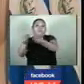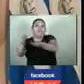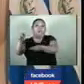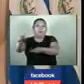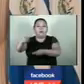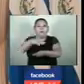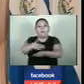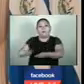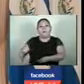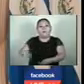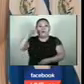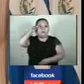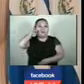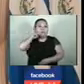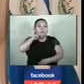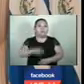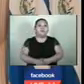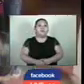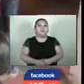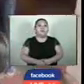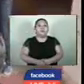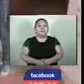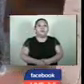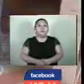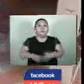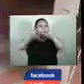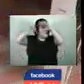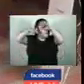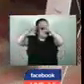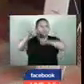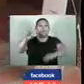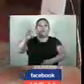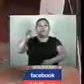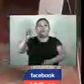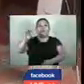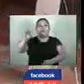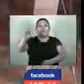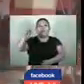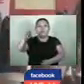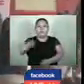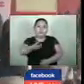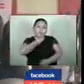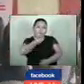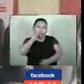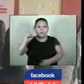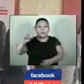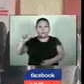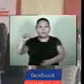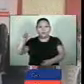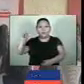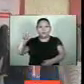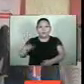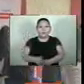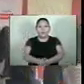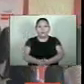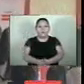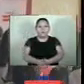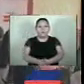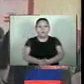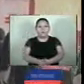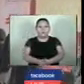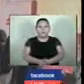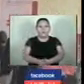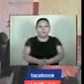al presidente de la República. Con imágenes de Roberto Martínez, Iliana Leiva, Noticiero Hechos.